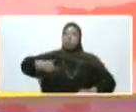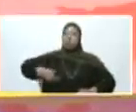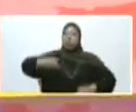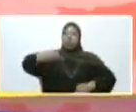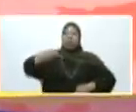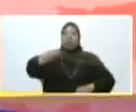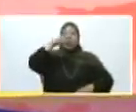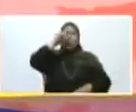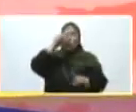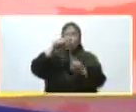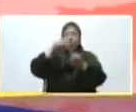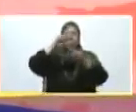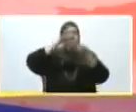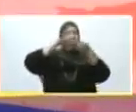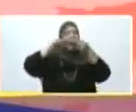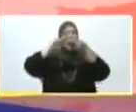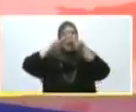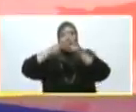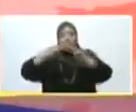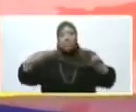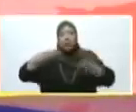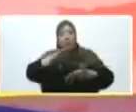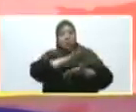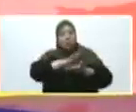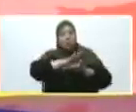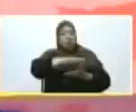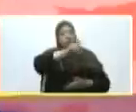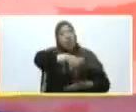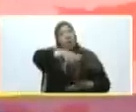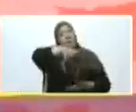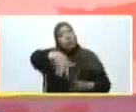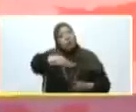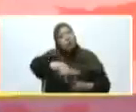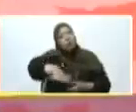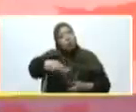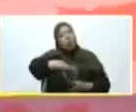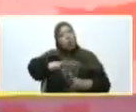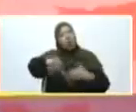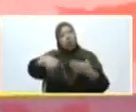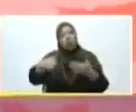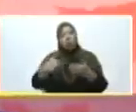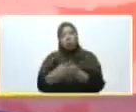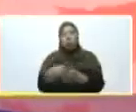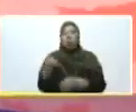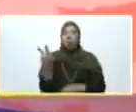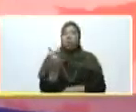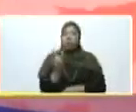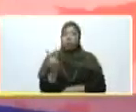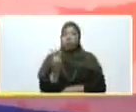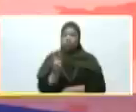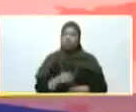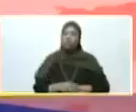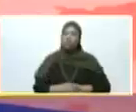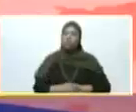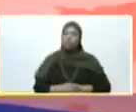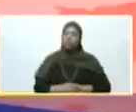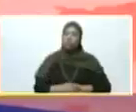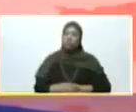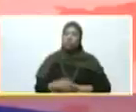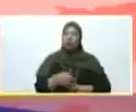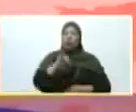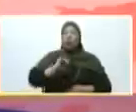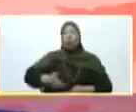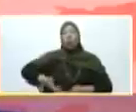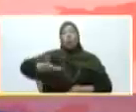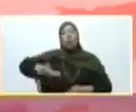paz, la tranquilidad y la seguridad ciudadana de todo el pueblo de Venezuela. Es la gran tarea,